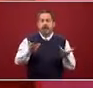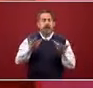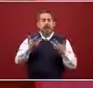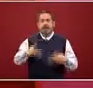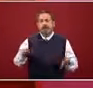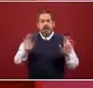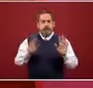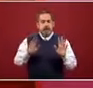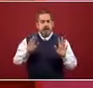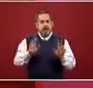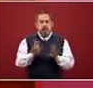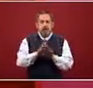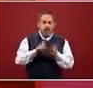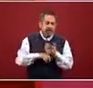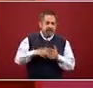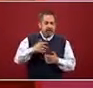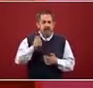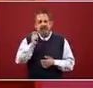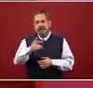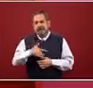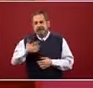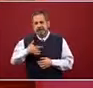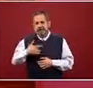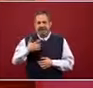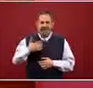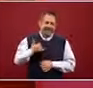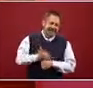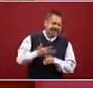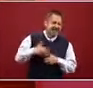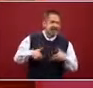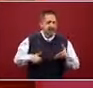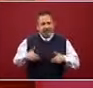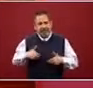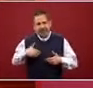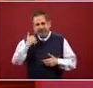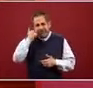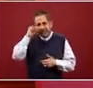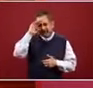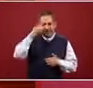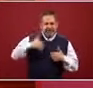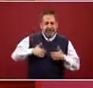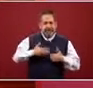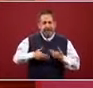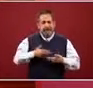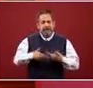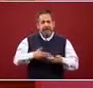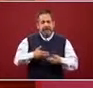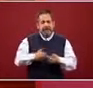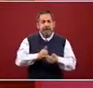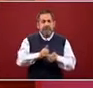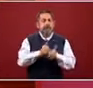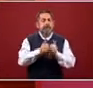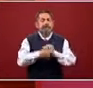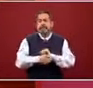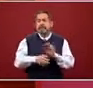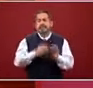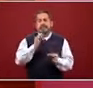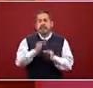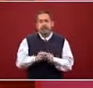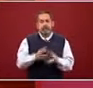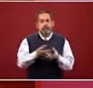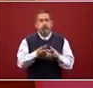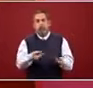enfermedad que tiene algunos síntomas que son incómodos, son molestos durante algunos días, pero no afectan significativamente